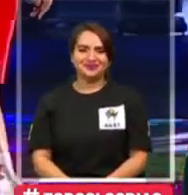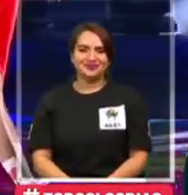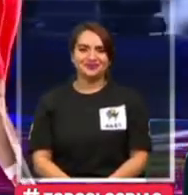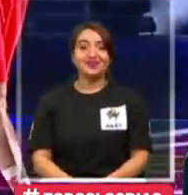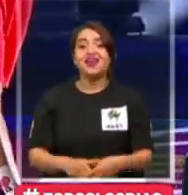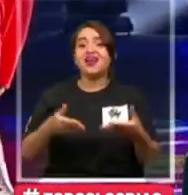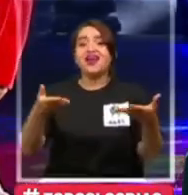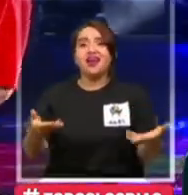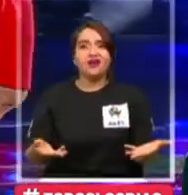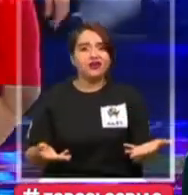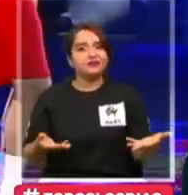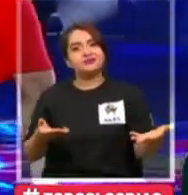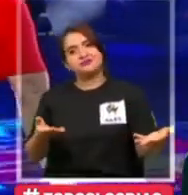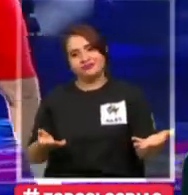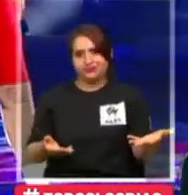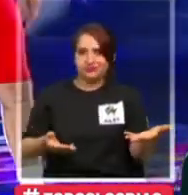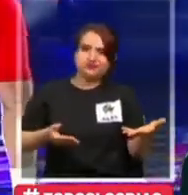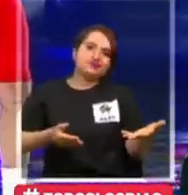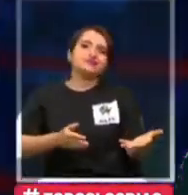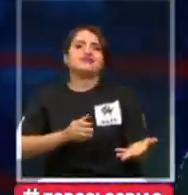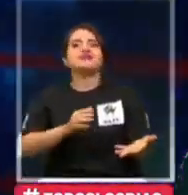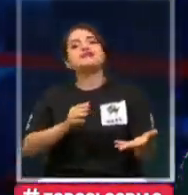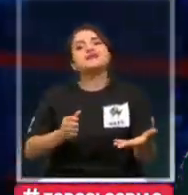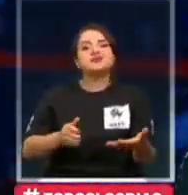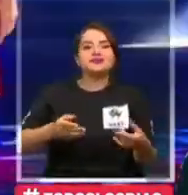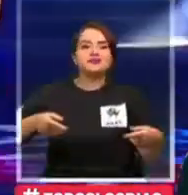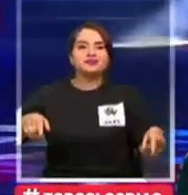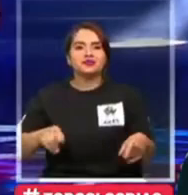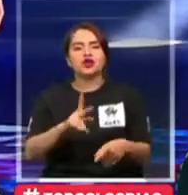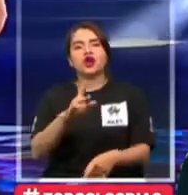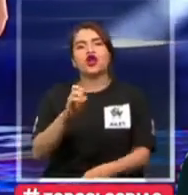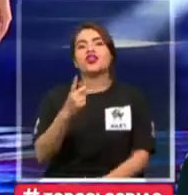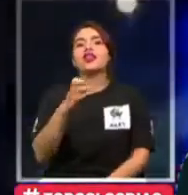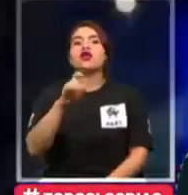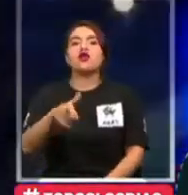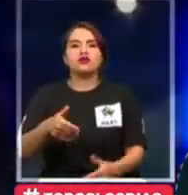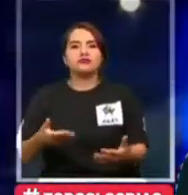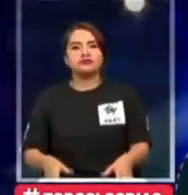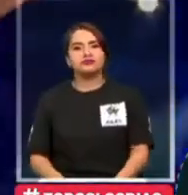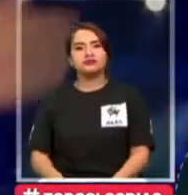Y ahora viene Rodrigo. ¡No, no diga eso! Me chinga, yo te lo digo.